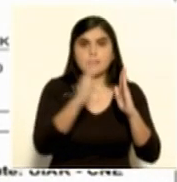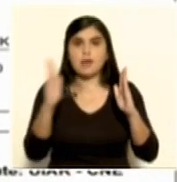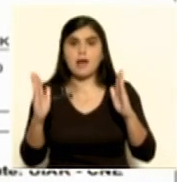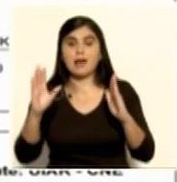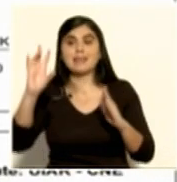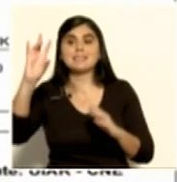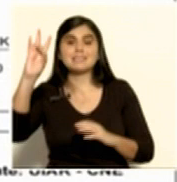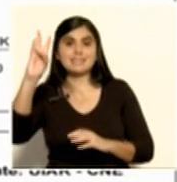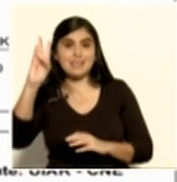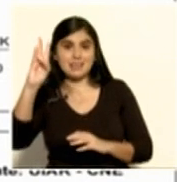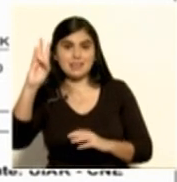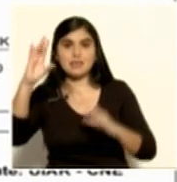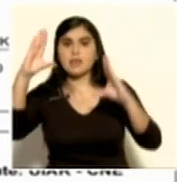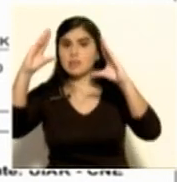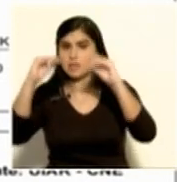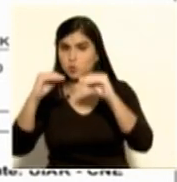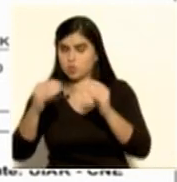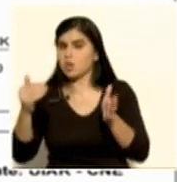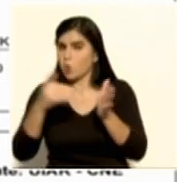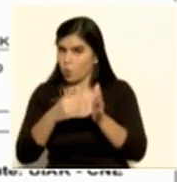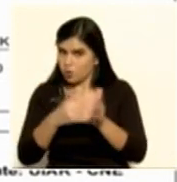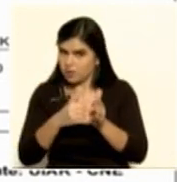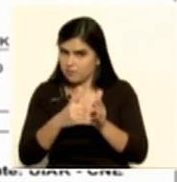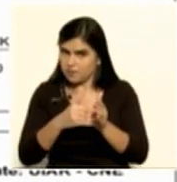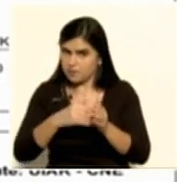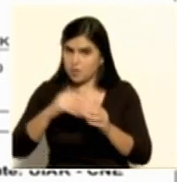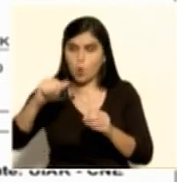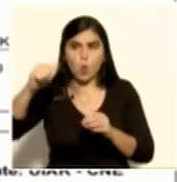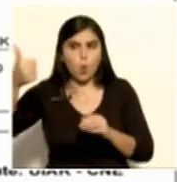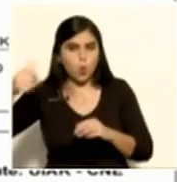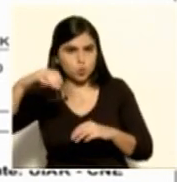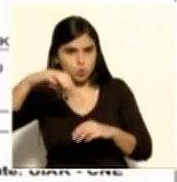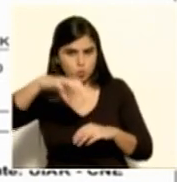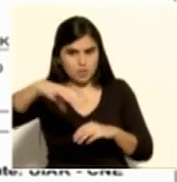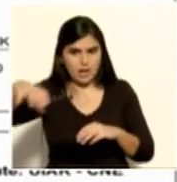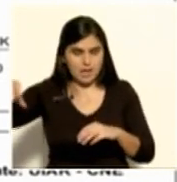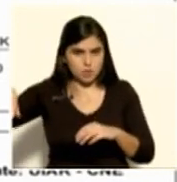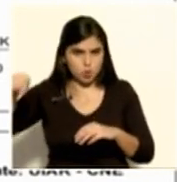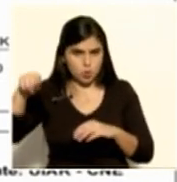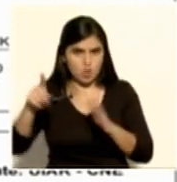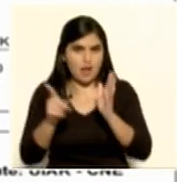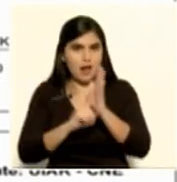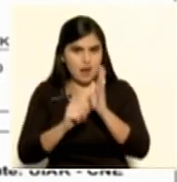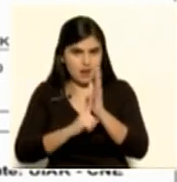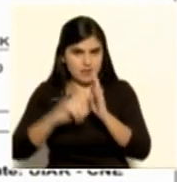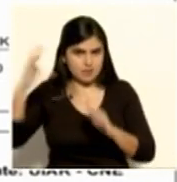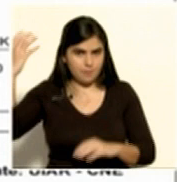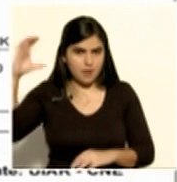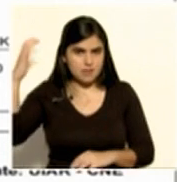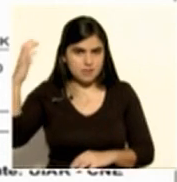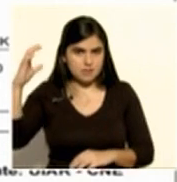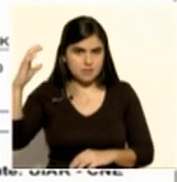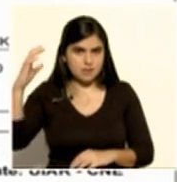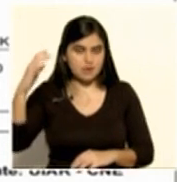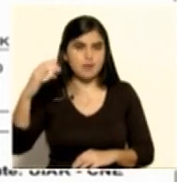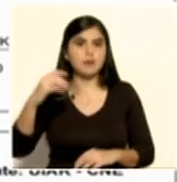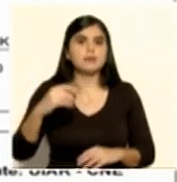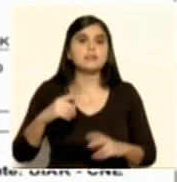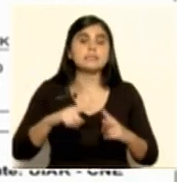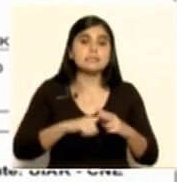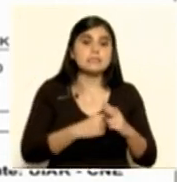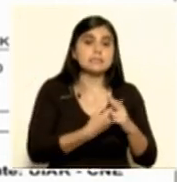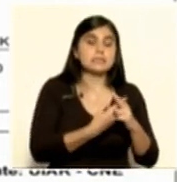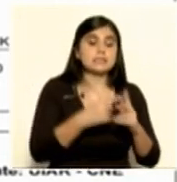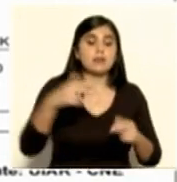noche. Repito, el resto de cantones, provincias y cantones que se mantienen en alerta amarilla, la